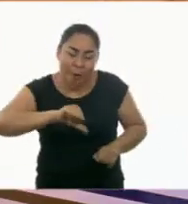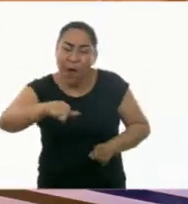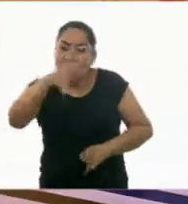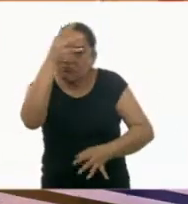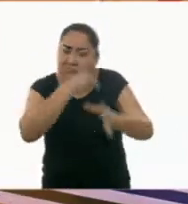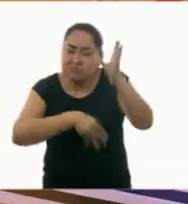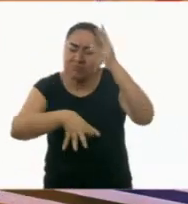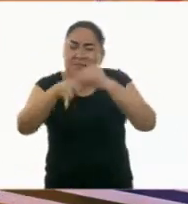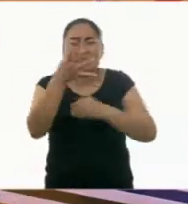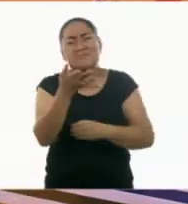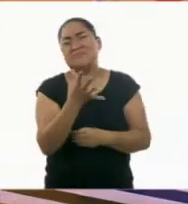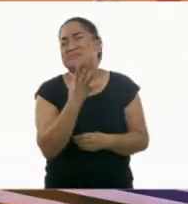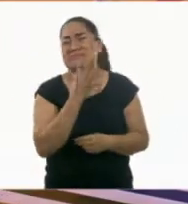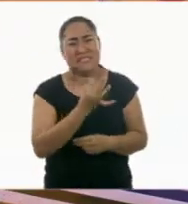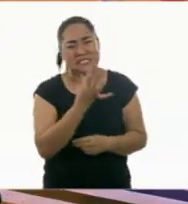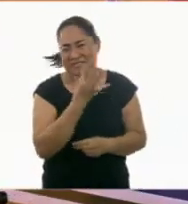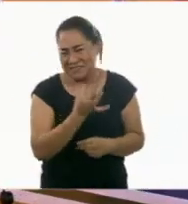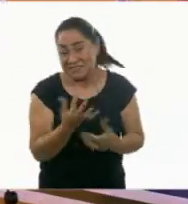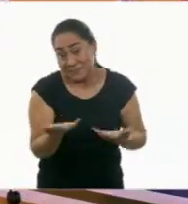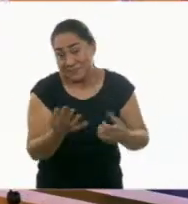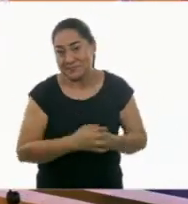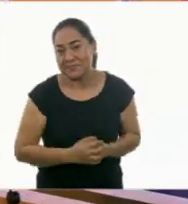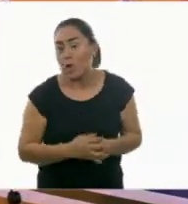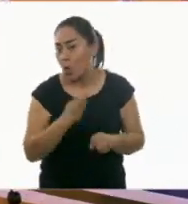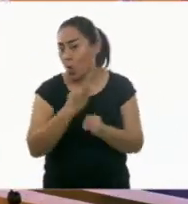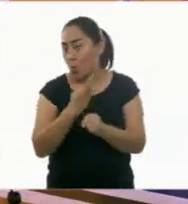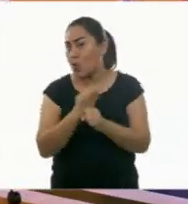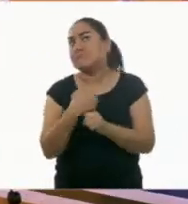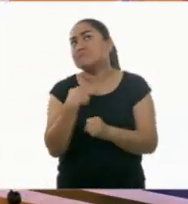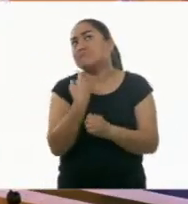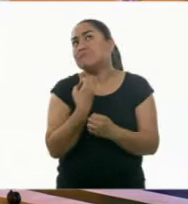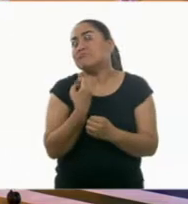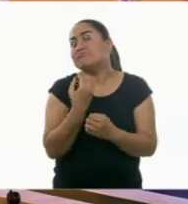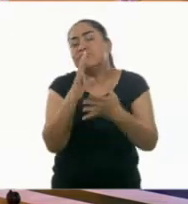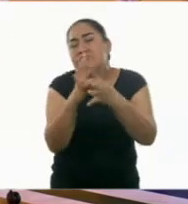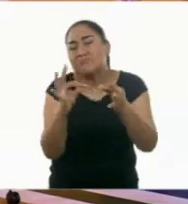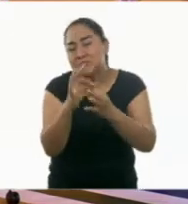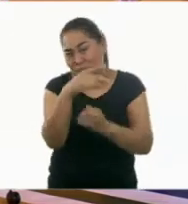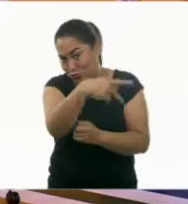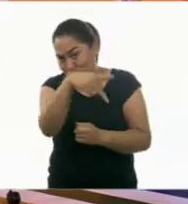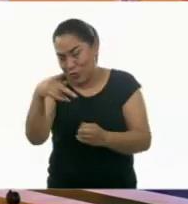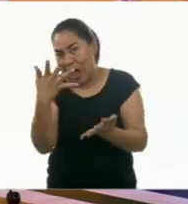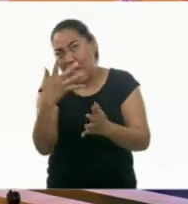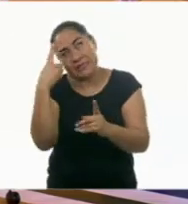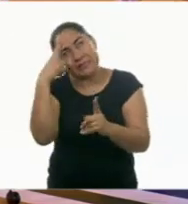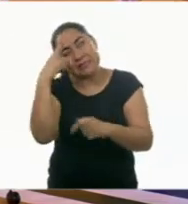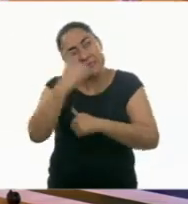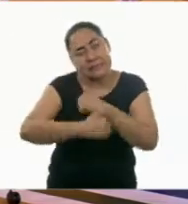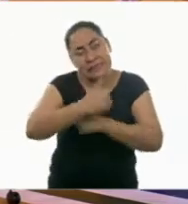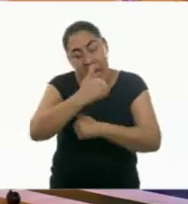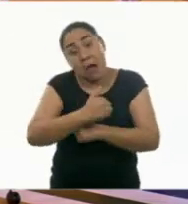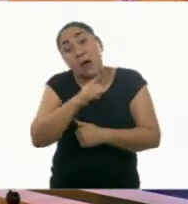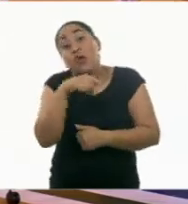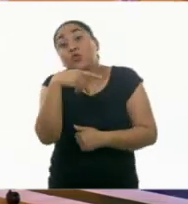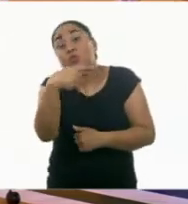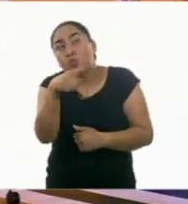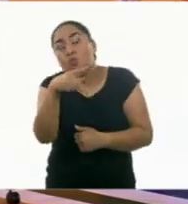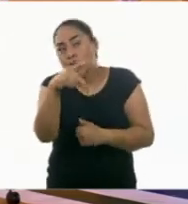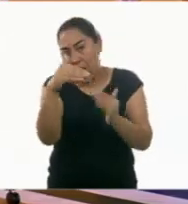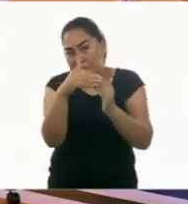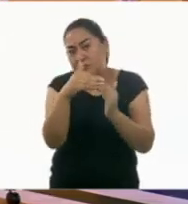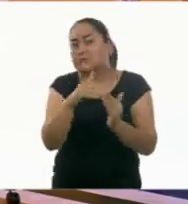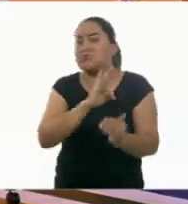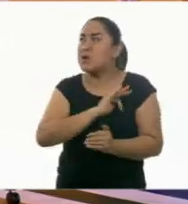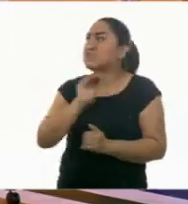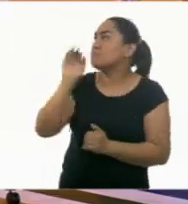hoy es muy sencillo. Y bueno, el reto es lo siguiente. Ahí en su casita van a pedirle a un familiar de ustedes,